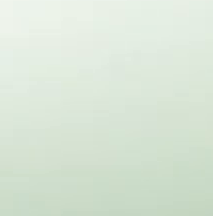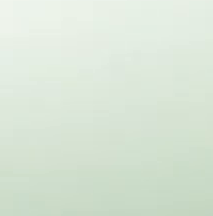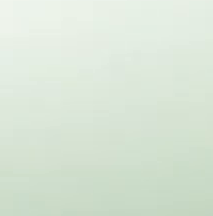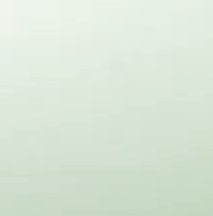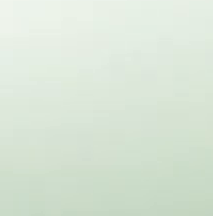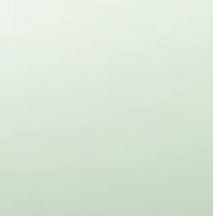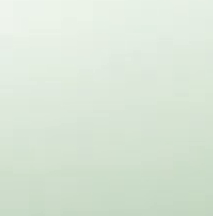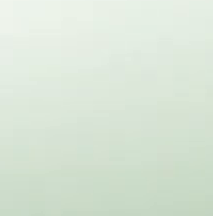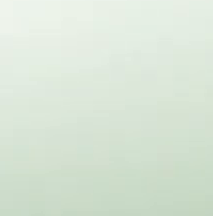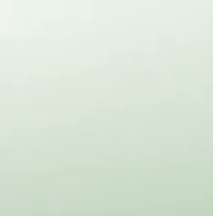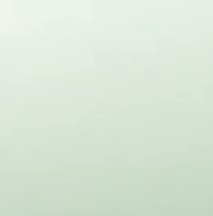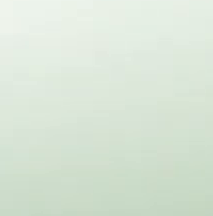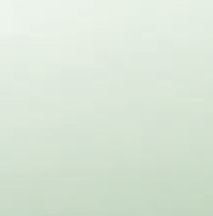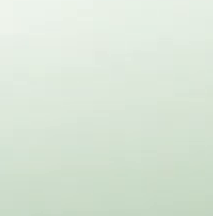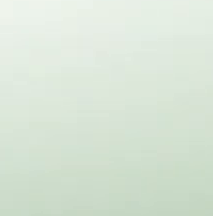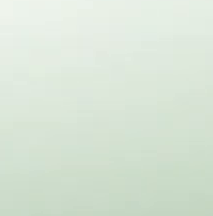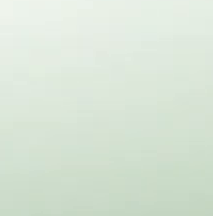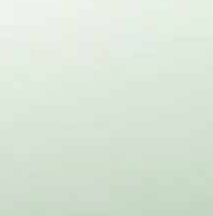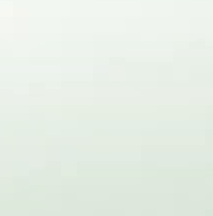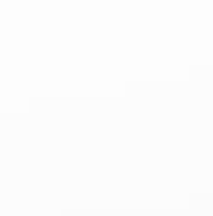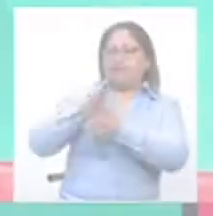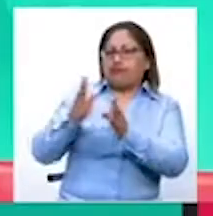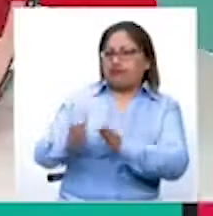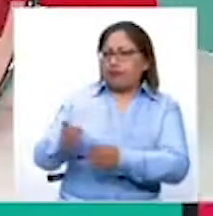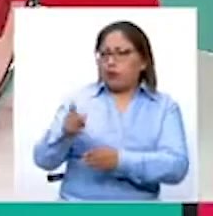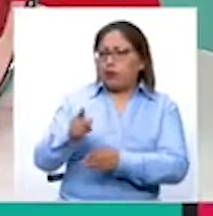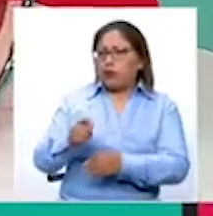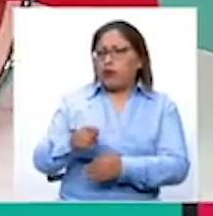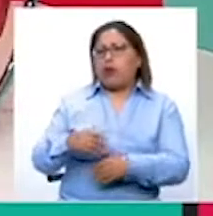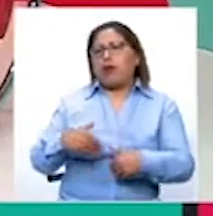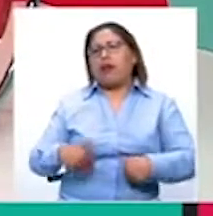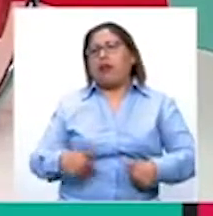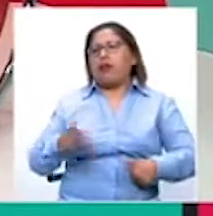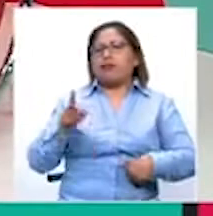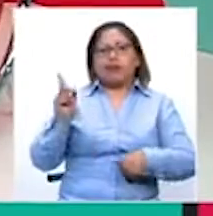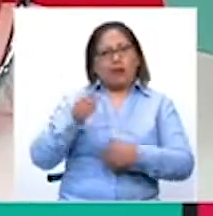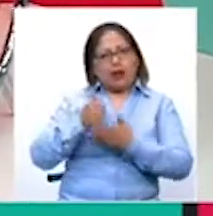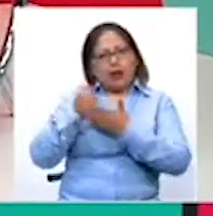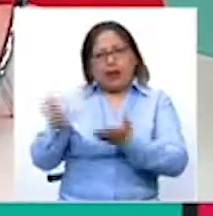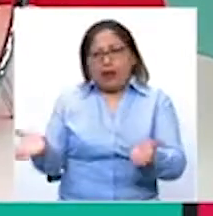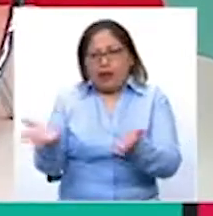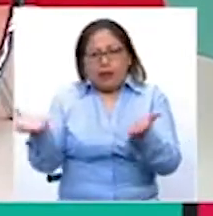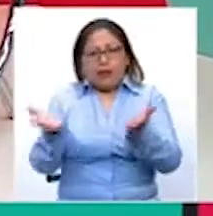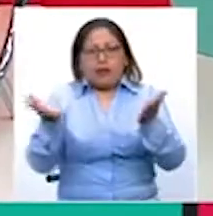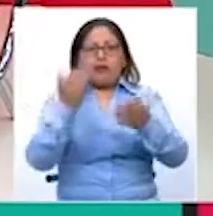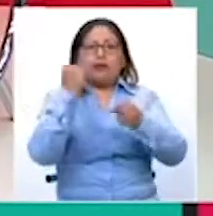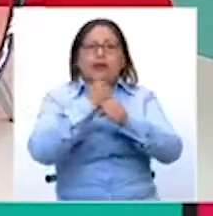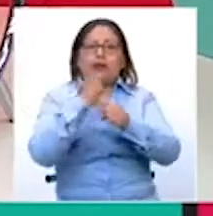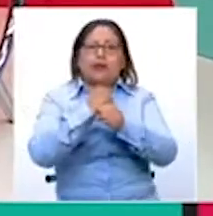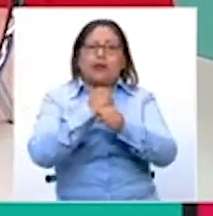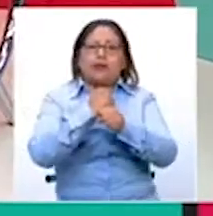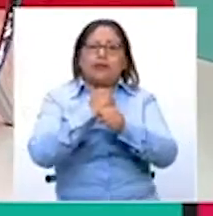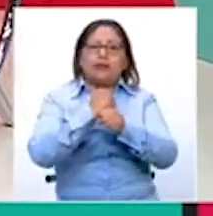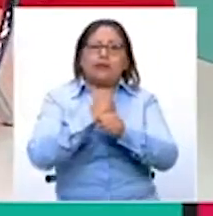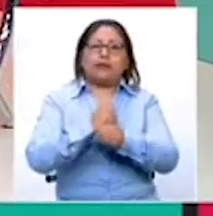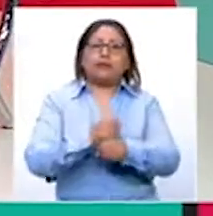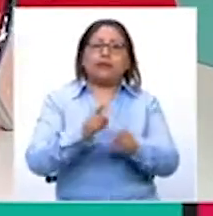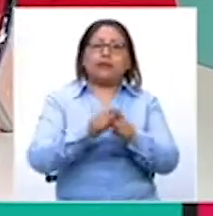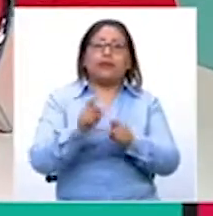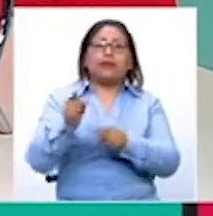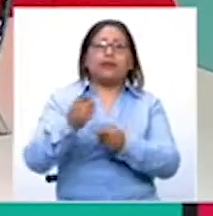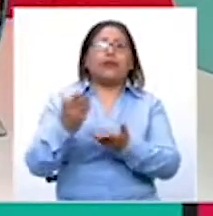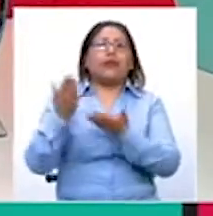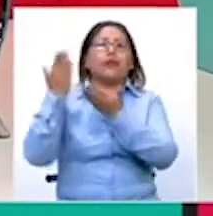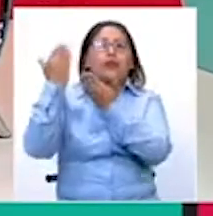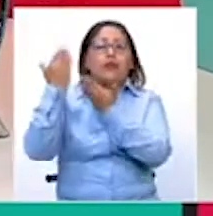Ministerio de Desarrollo Rural y Tierras. ¿Qué le puede decir a estas alturas al agricultor que vea una esperanza al